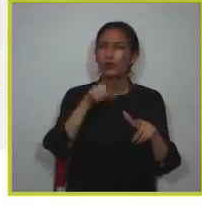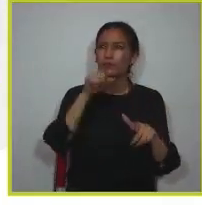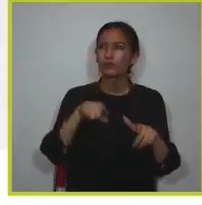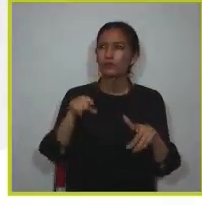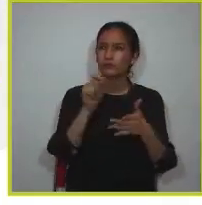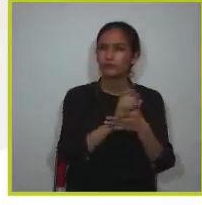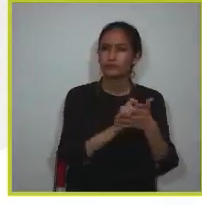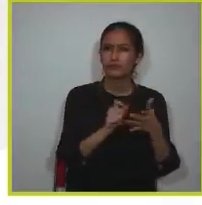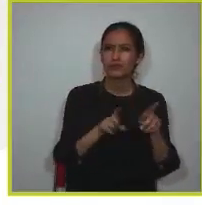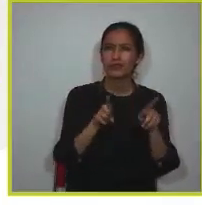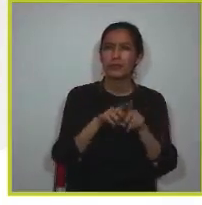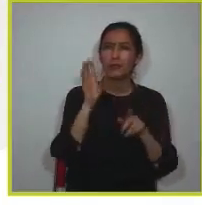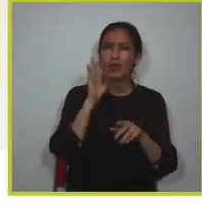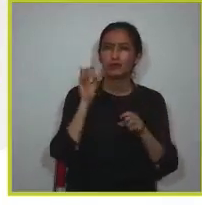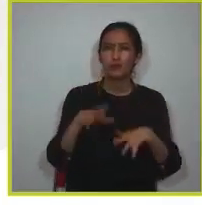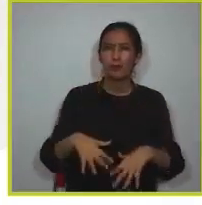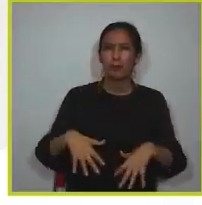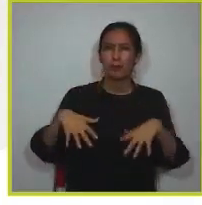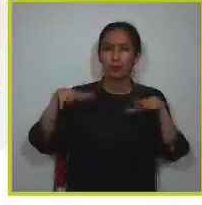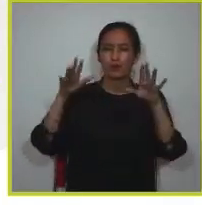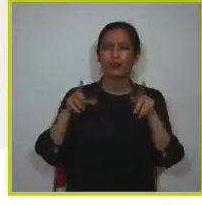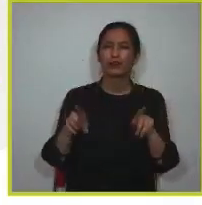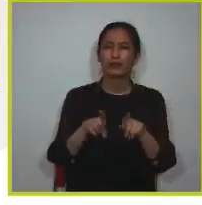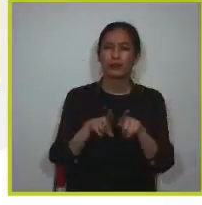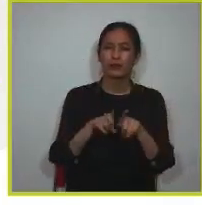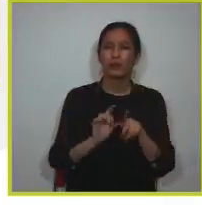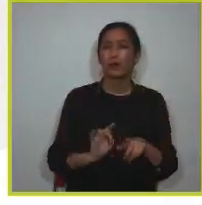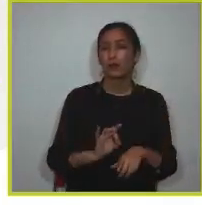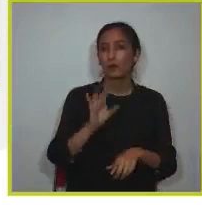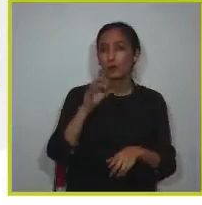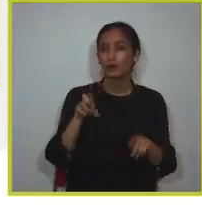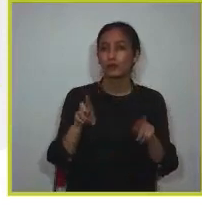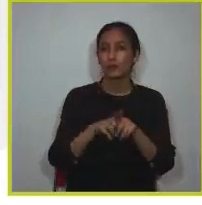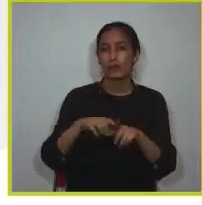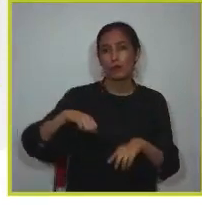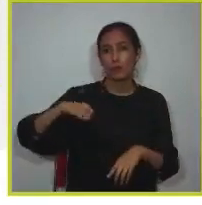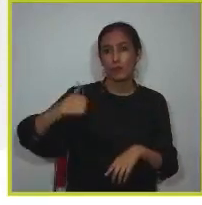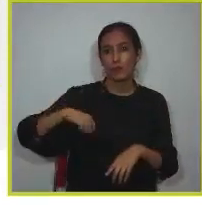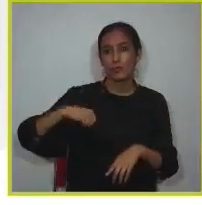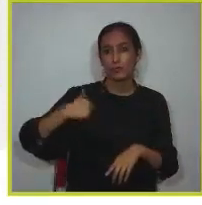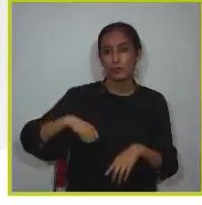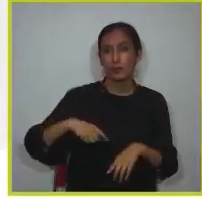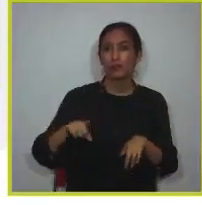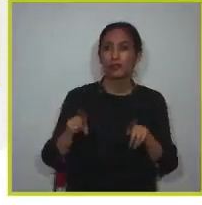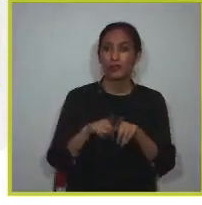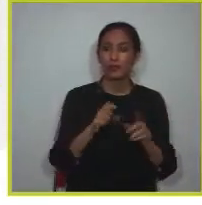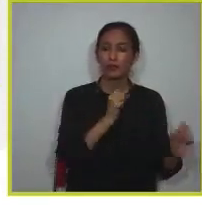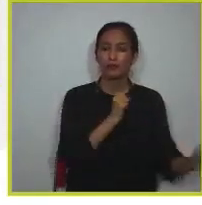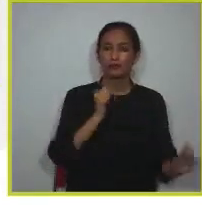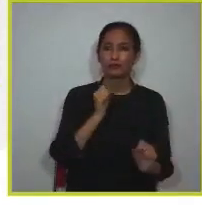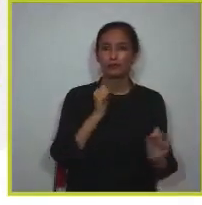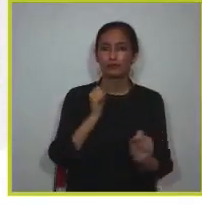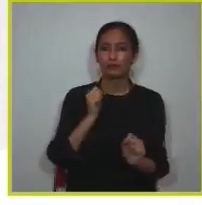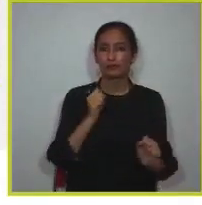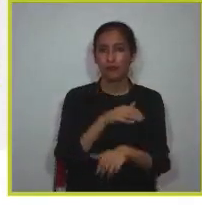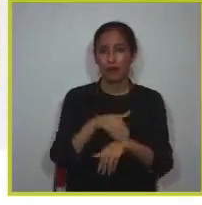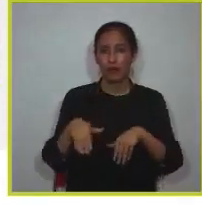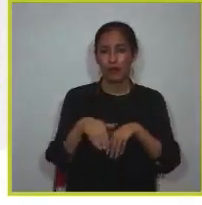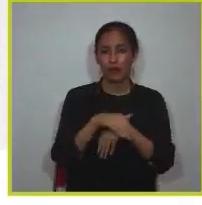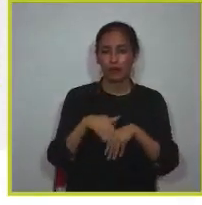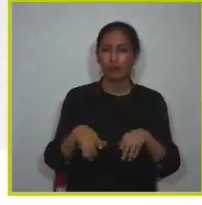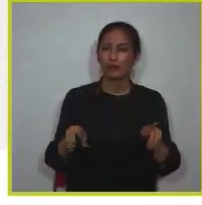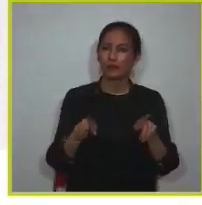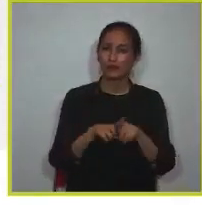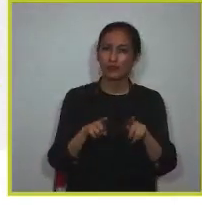también conocidas como botaderos Pero hay otros actores como las municipalidades que brindan un servicio de limpieza pública y Bueno estamos